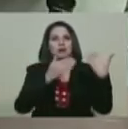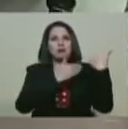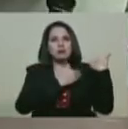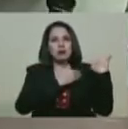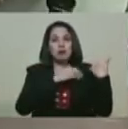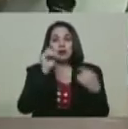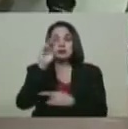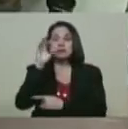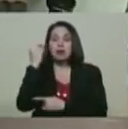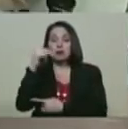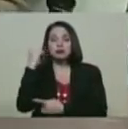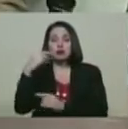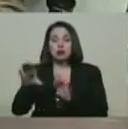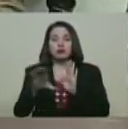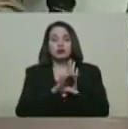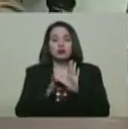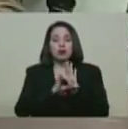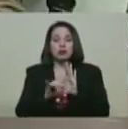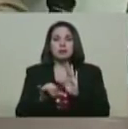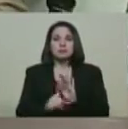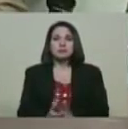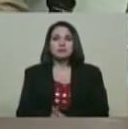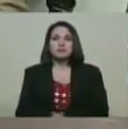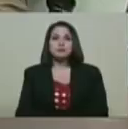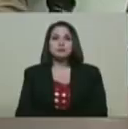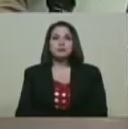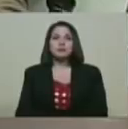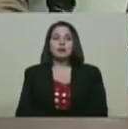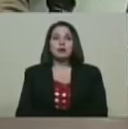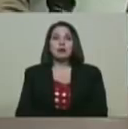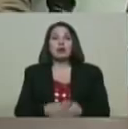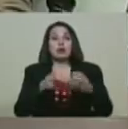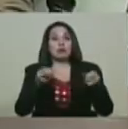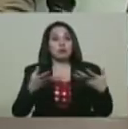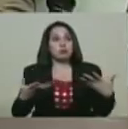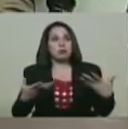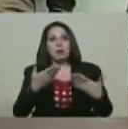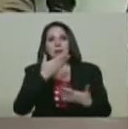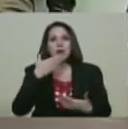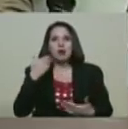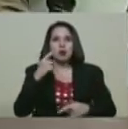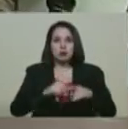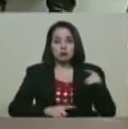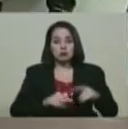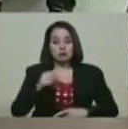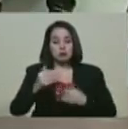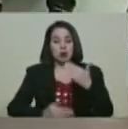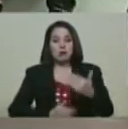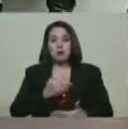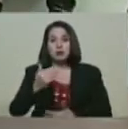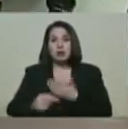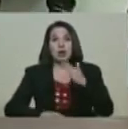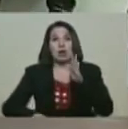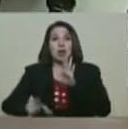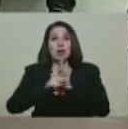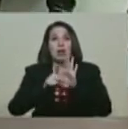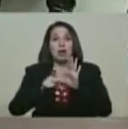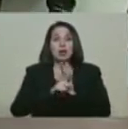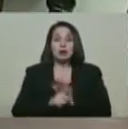en la Asamblea Constituyente. Es una gran ventaja para poder avanzar en todos los campos. La ley de inversión